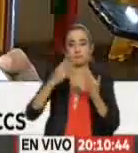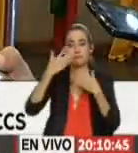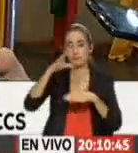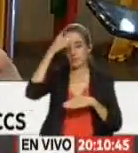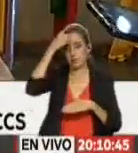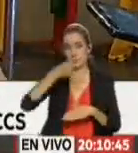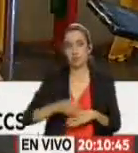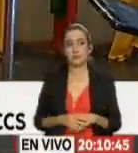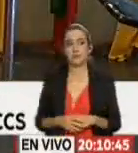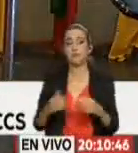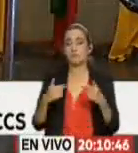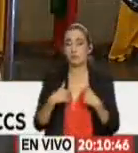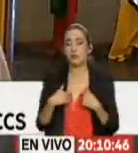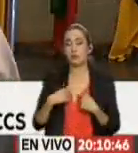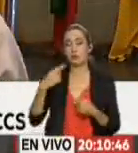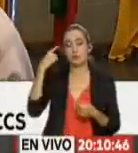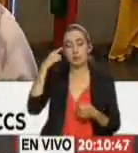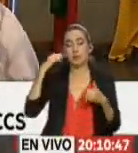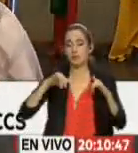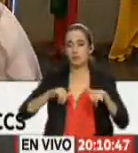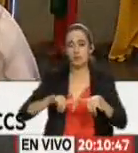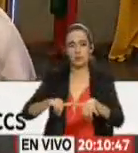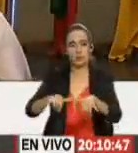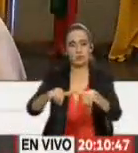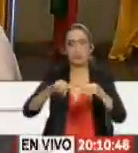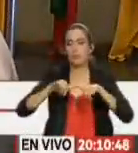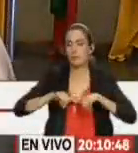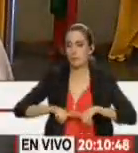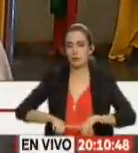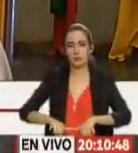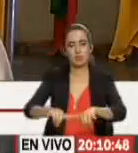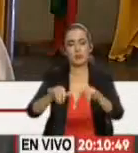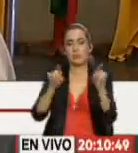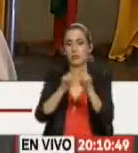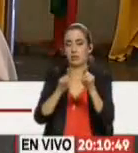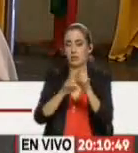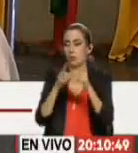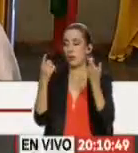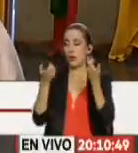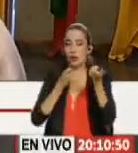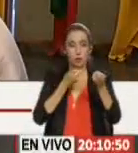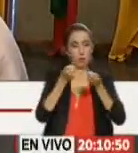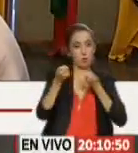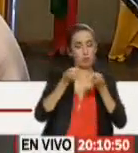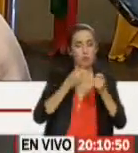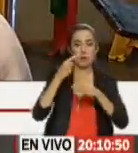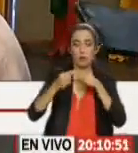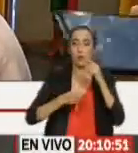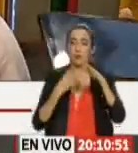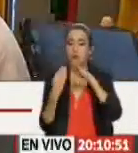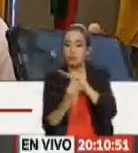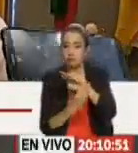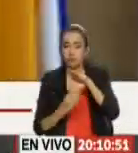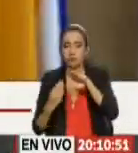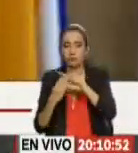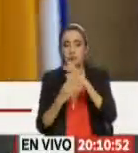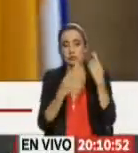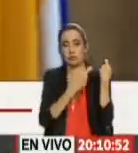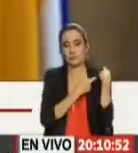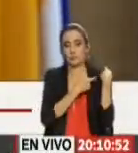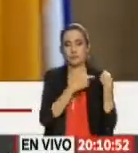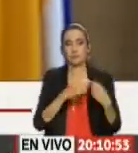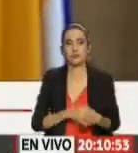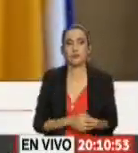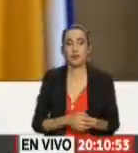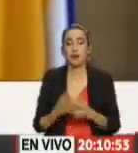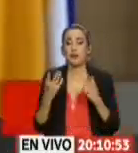Pleno. No, yo considero que sí debe mantenerse, pero siempre y cuando se manejen bajo las competencias que les corresponde a él. El Partido